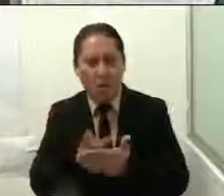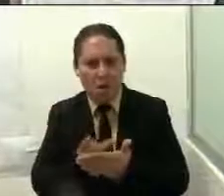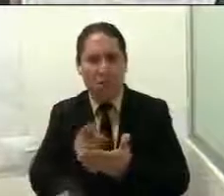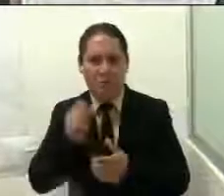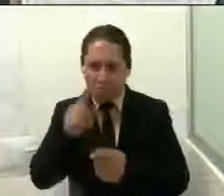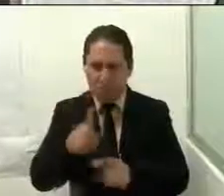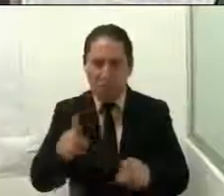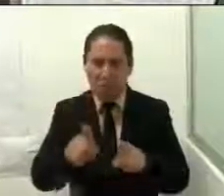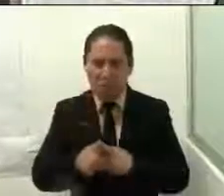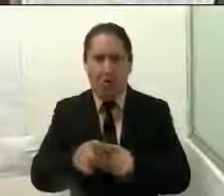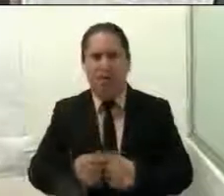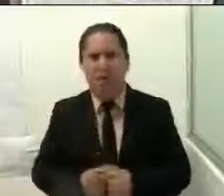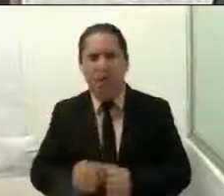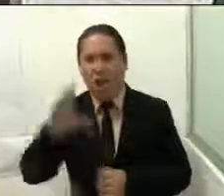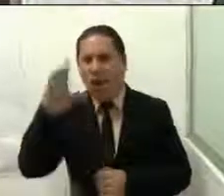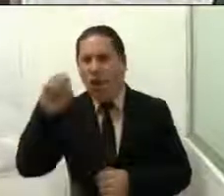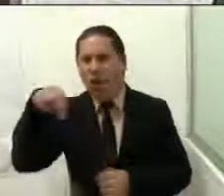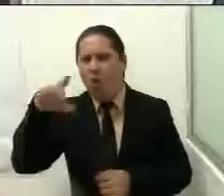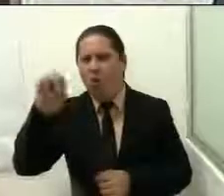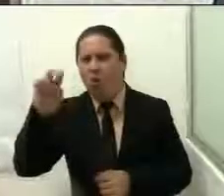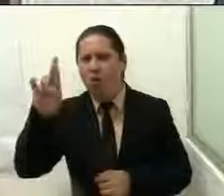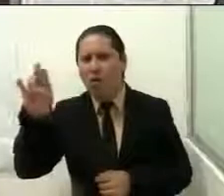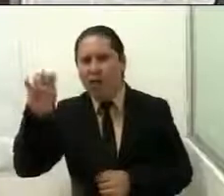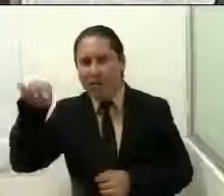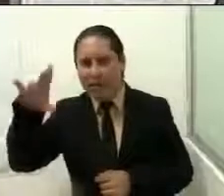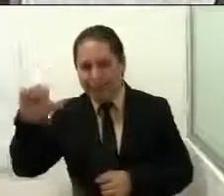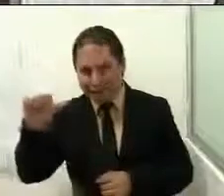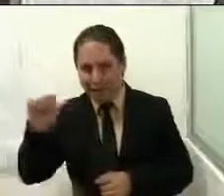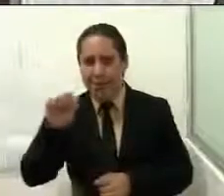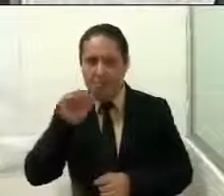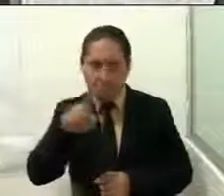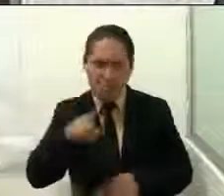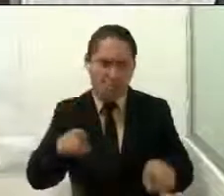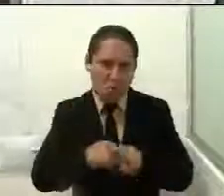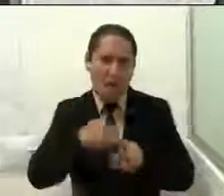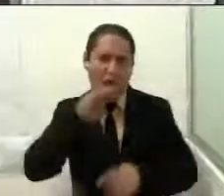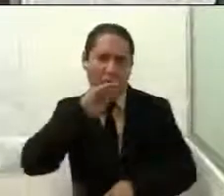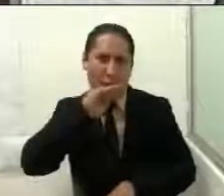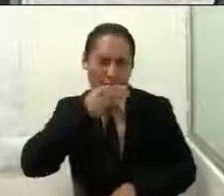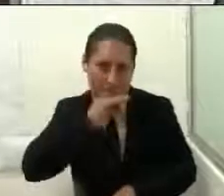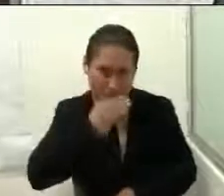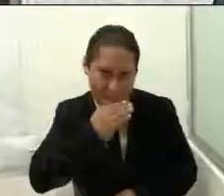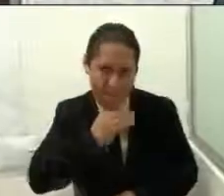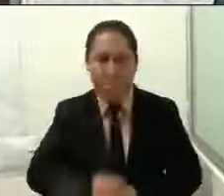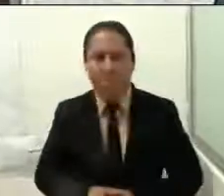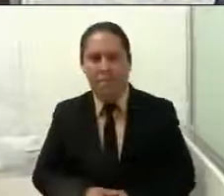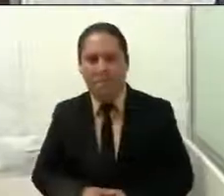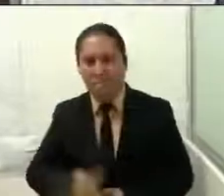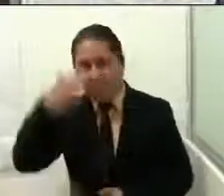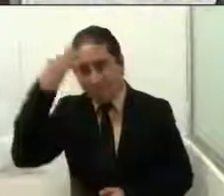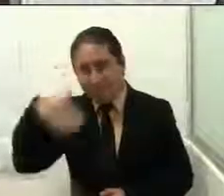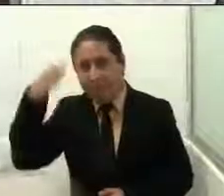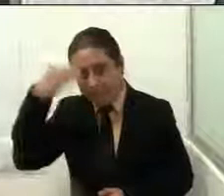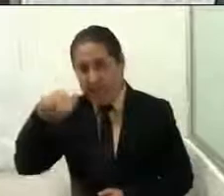los programas de concurrencia y también sobre el programa del maíz sustentable y sabemos que la